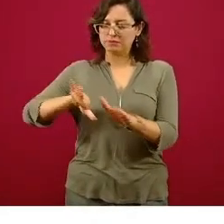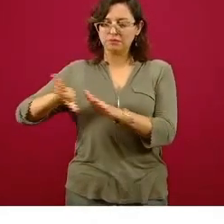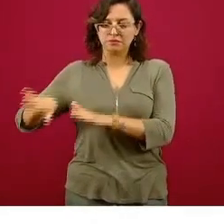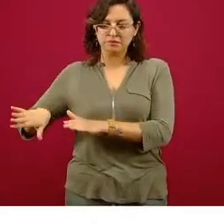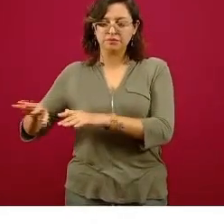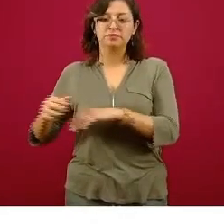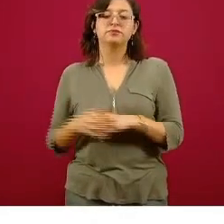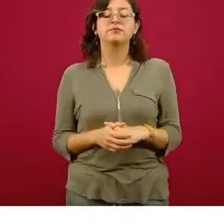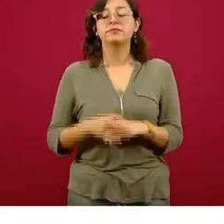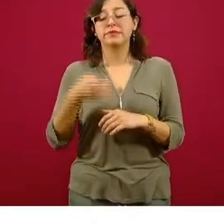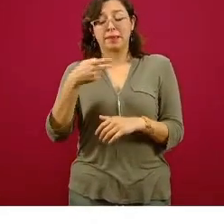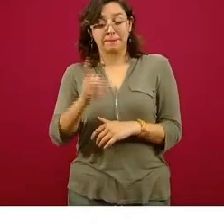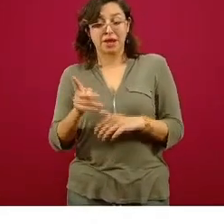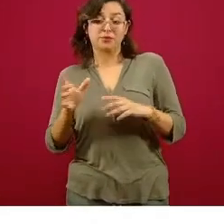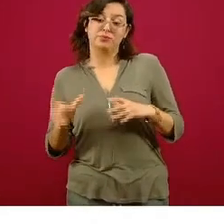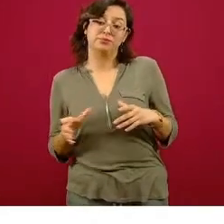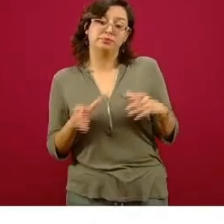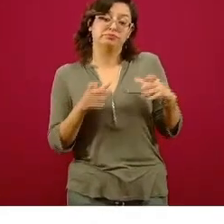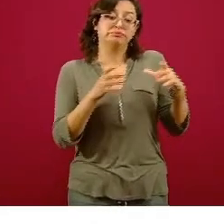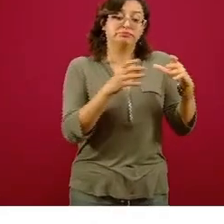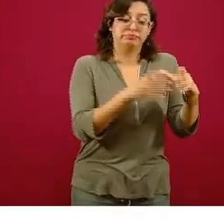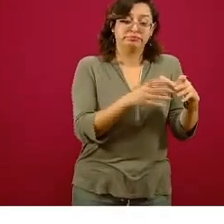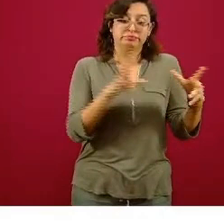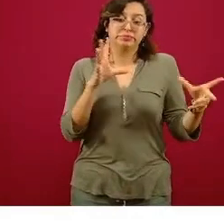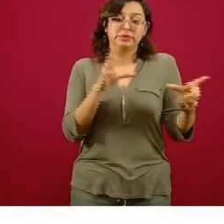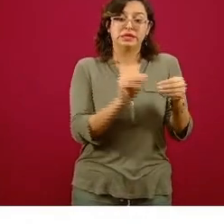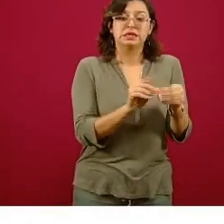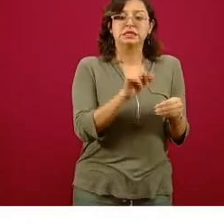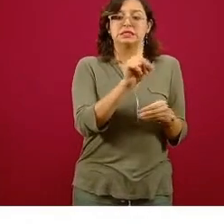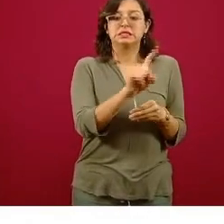que inició la pandemia, de manera acumulada,